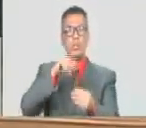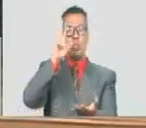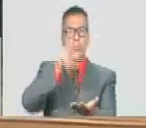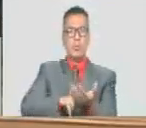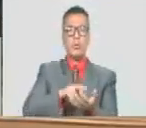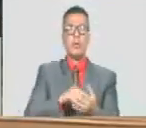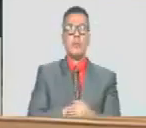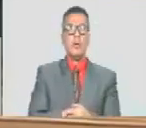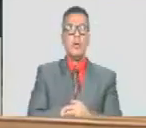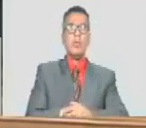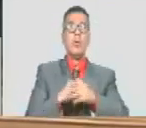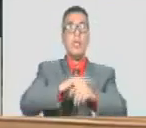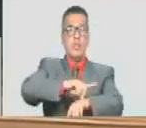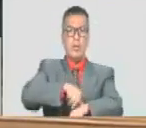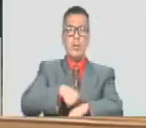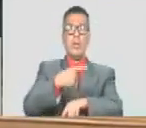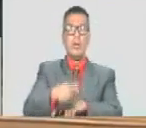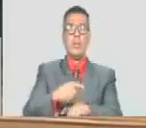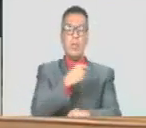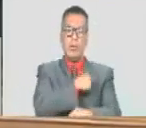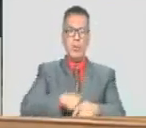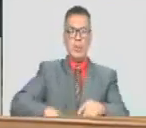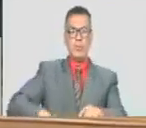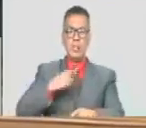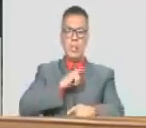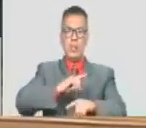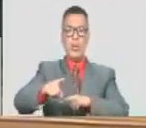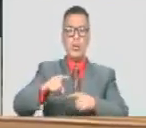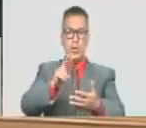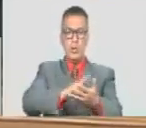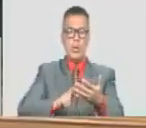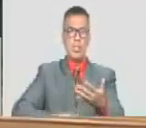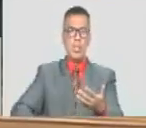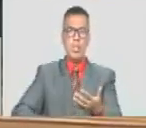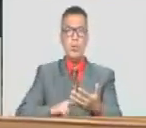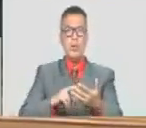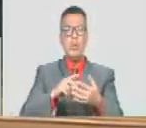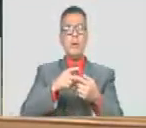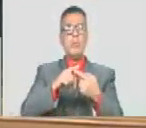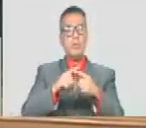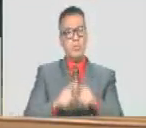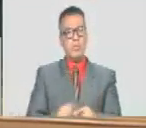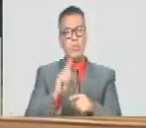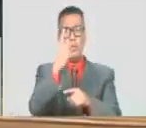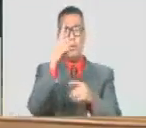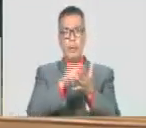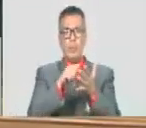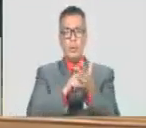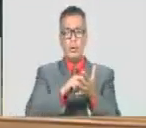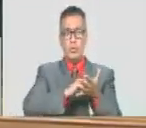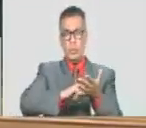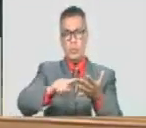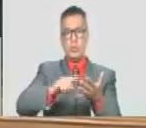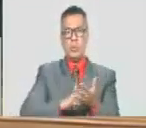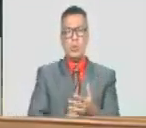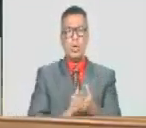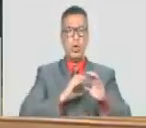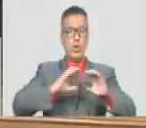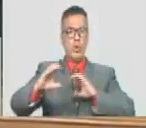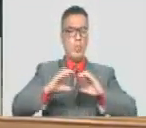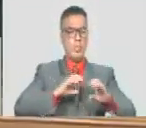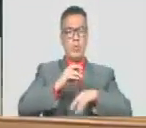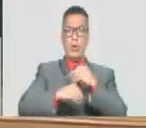aprobada. Posteriormente, el presidente ordenó dar lectura a la cuenta. Primer punto de la cuenta.